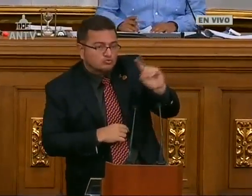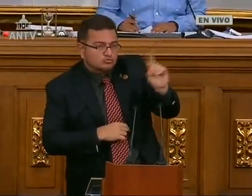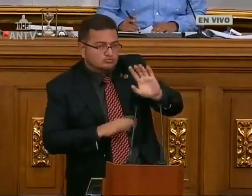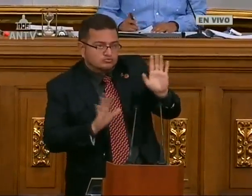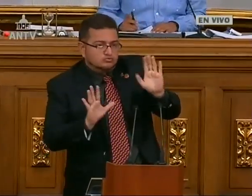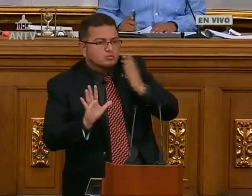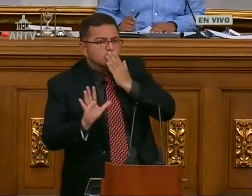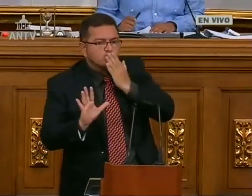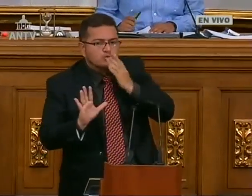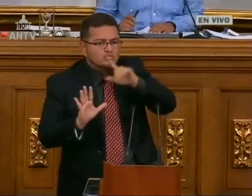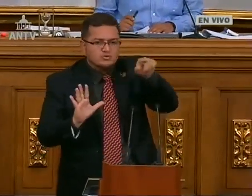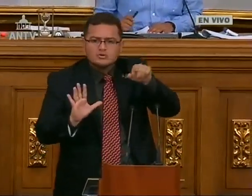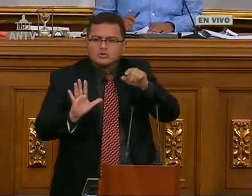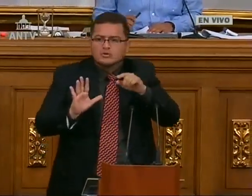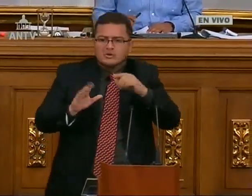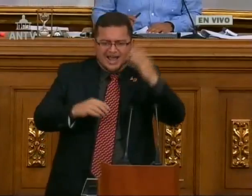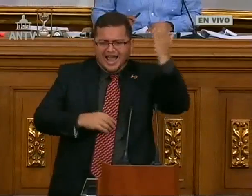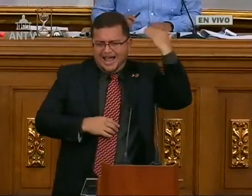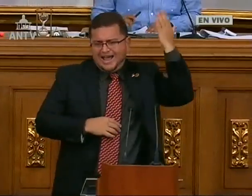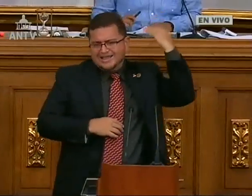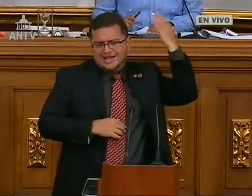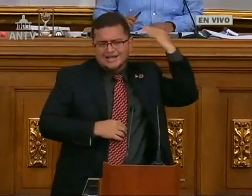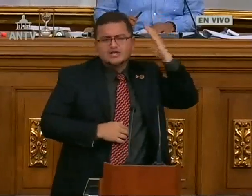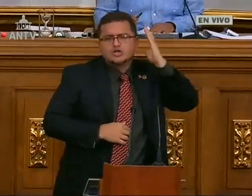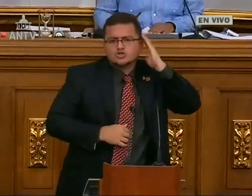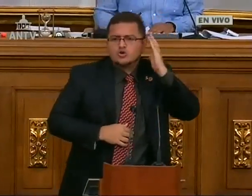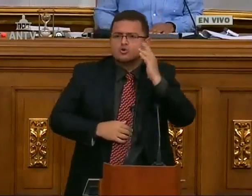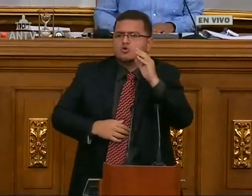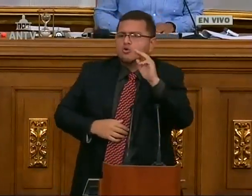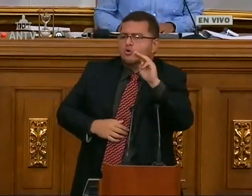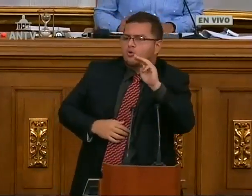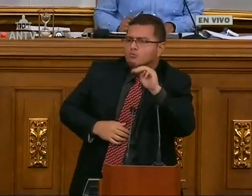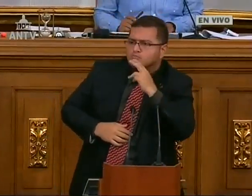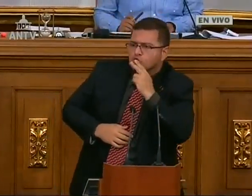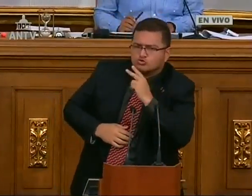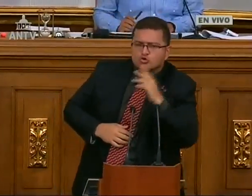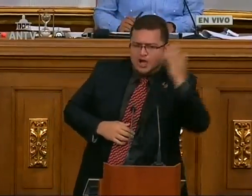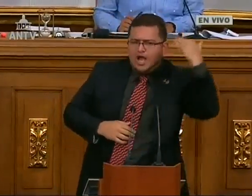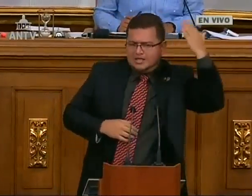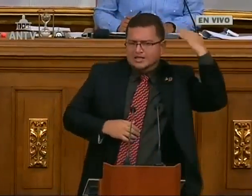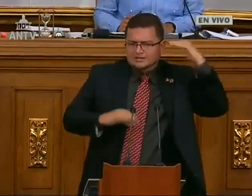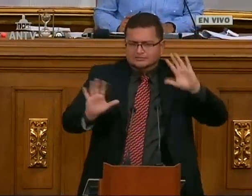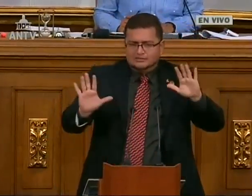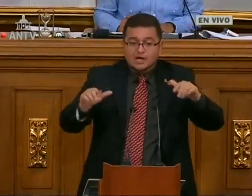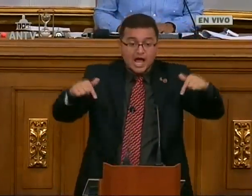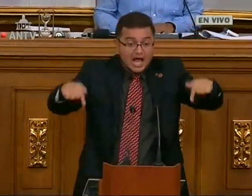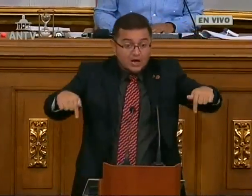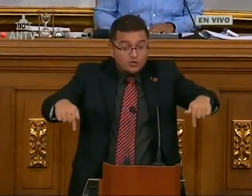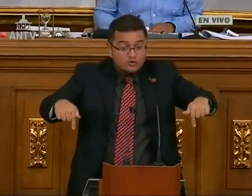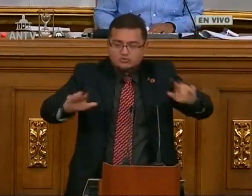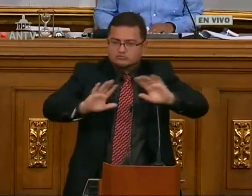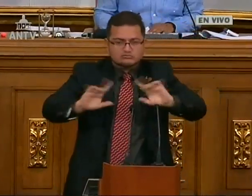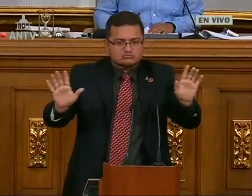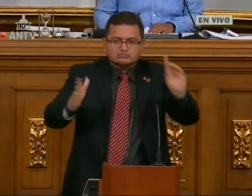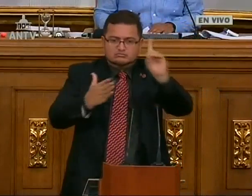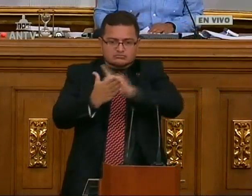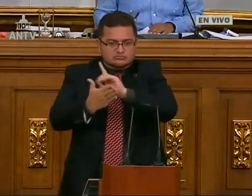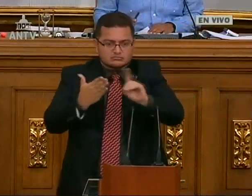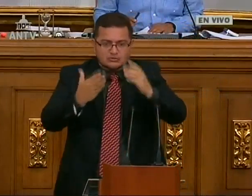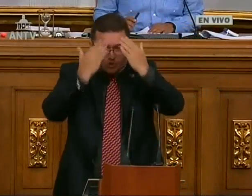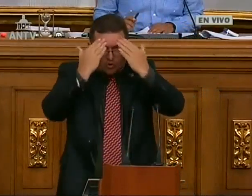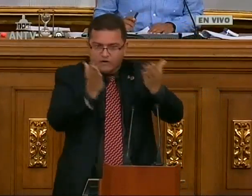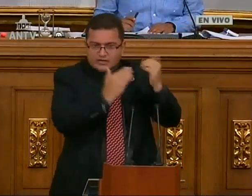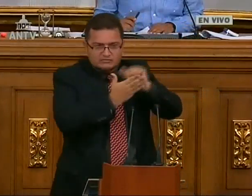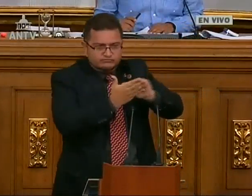Por Ejemplo Un Término Peyorativo Es decir Mudo Anteriormente Alguna Persona Pudiese Decir Sordo Mudo Ahora No